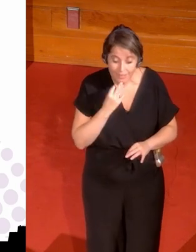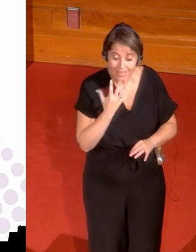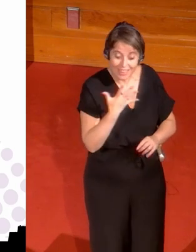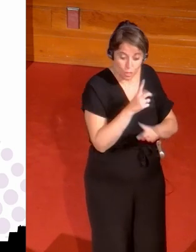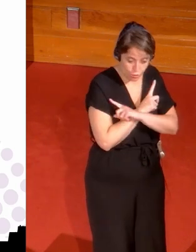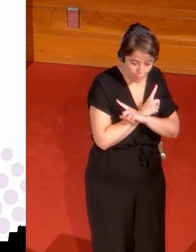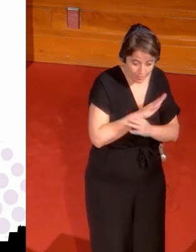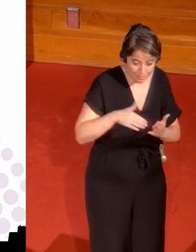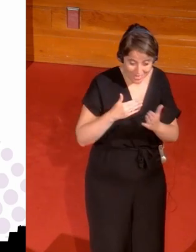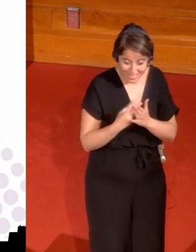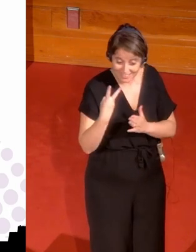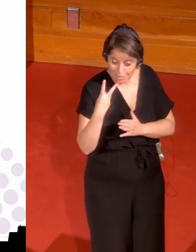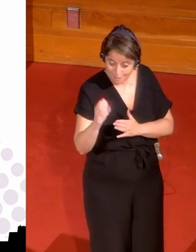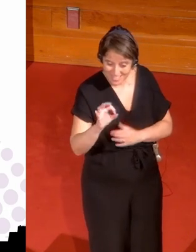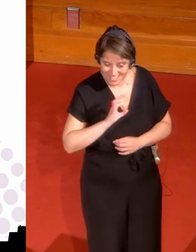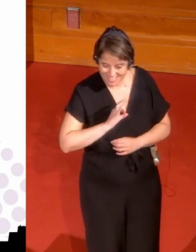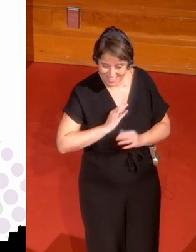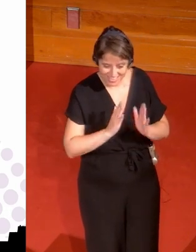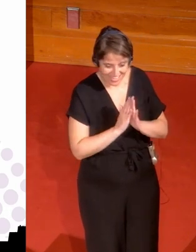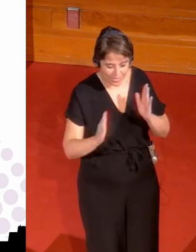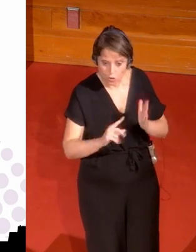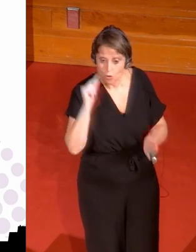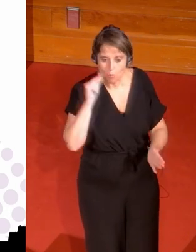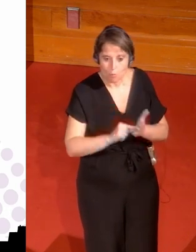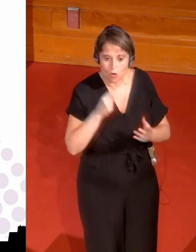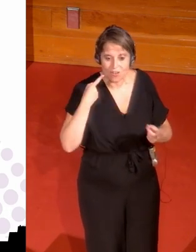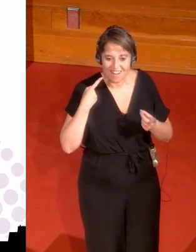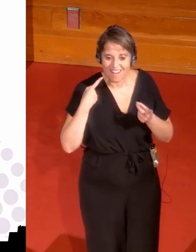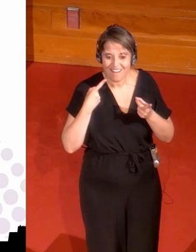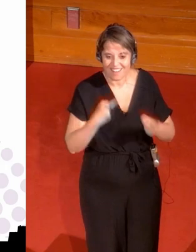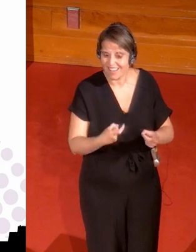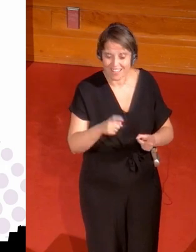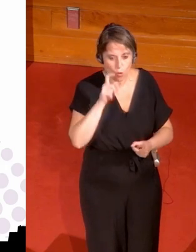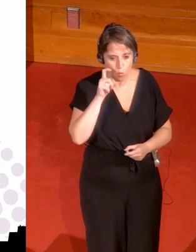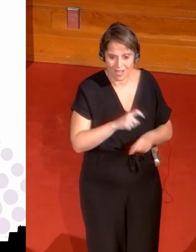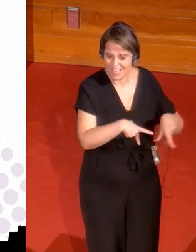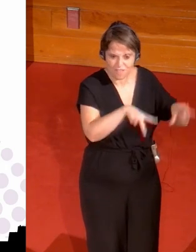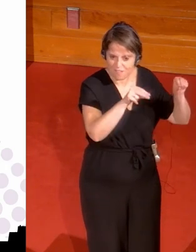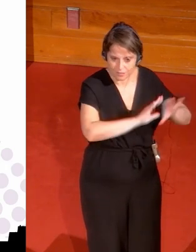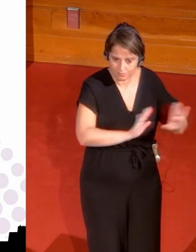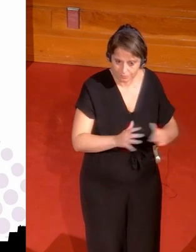5 de noviembre y 20 de enero que él acaba rápidamente con la guerra en